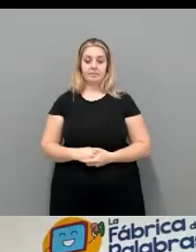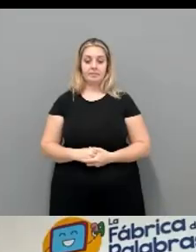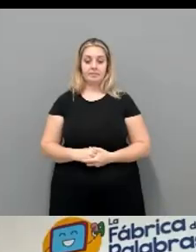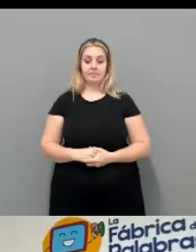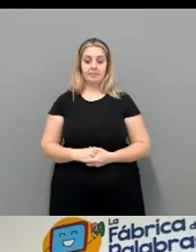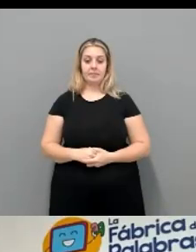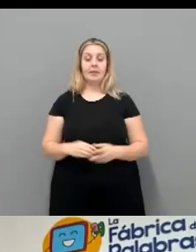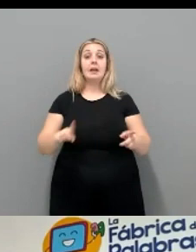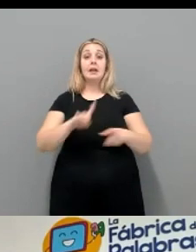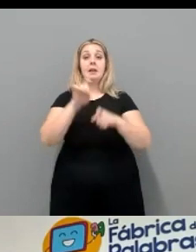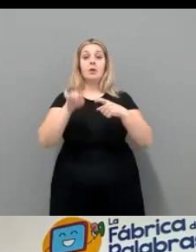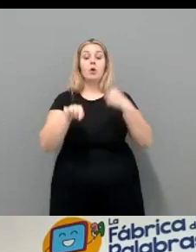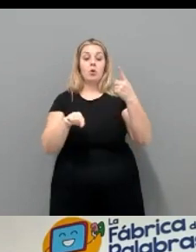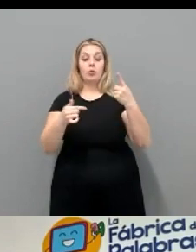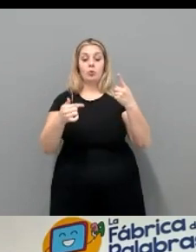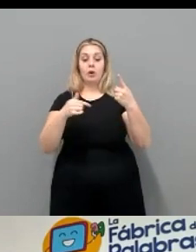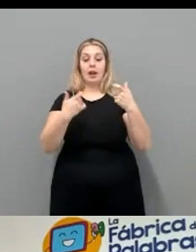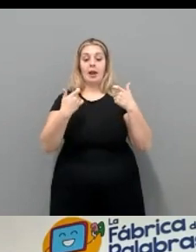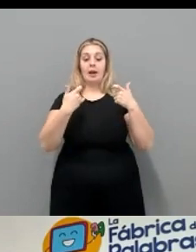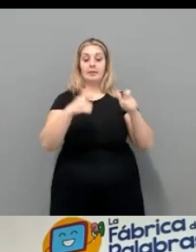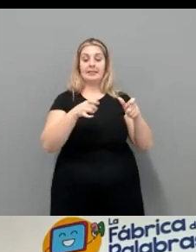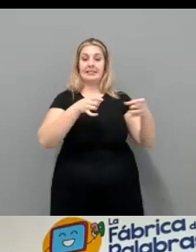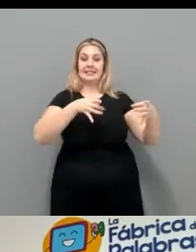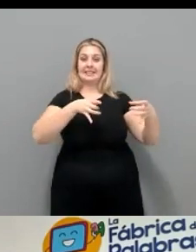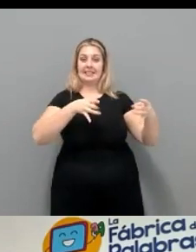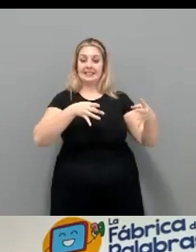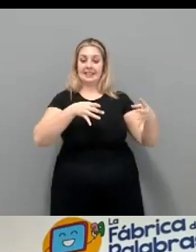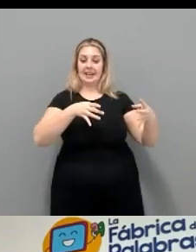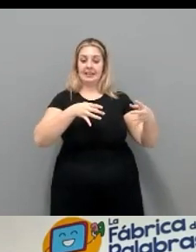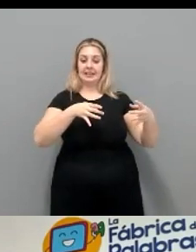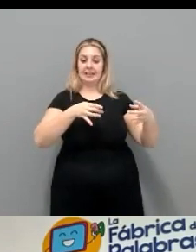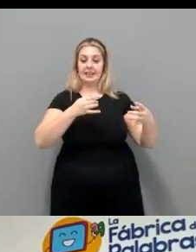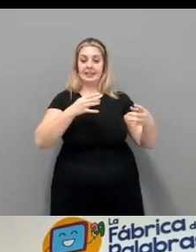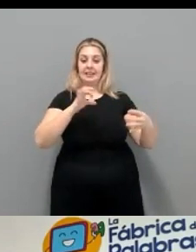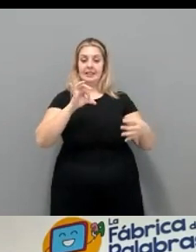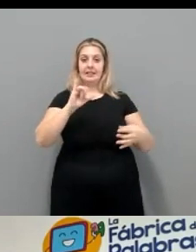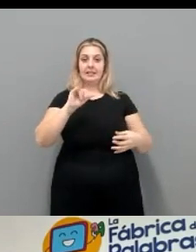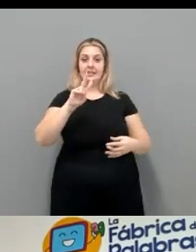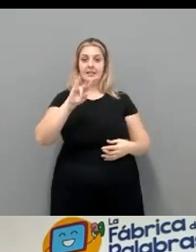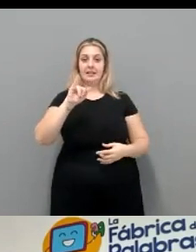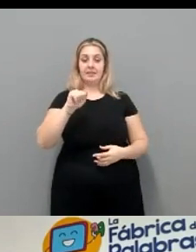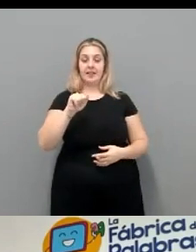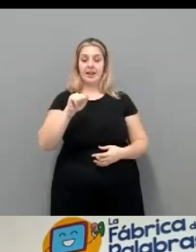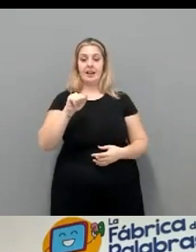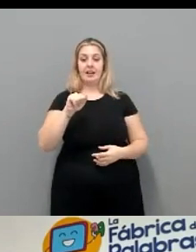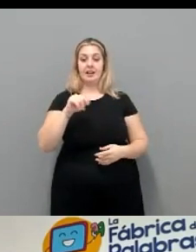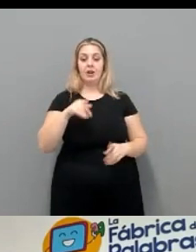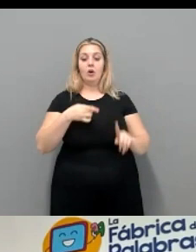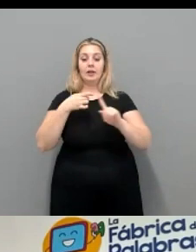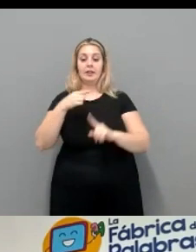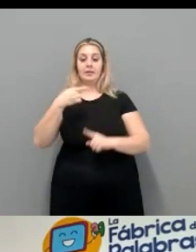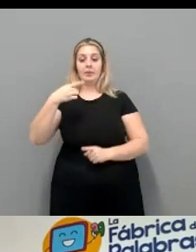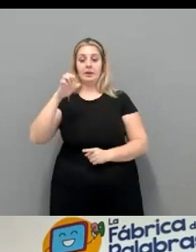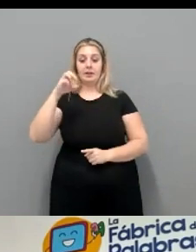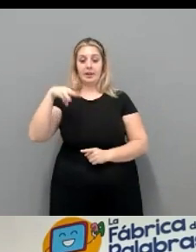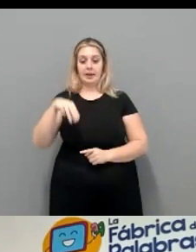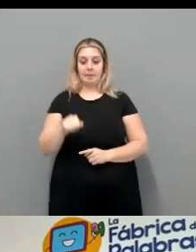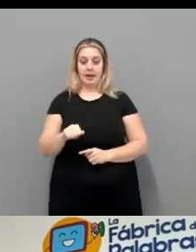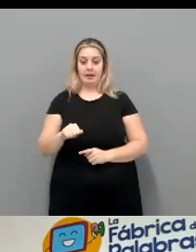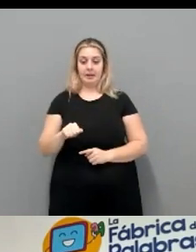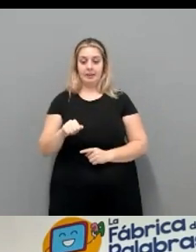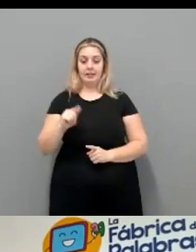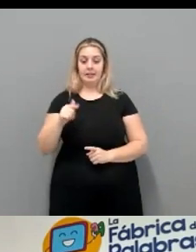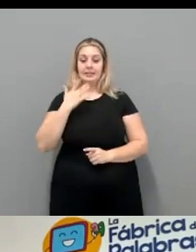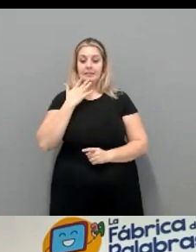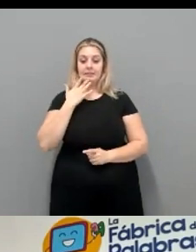Hay una pregunta que la han puesto en el chat que hace Silvia Cañedo, que va dirigida a Gema y que, bueno, cuando